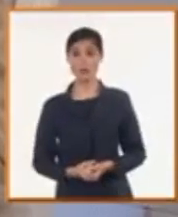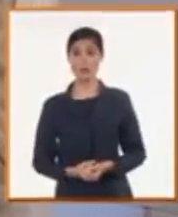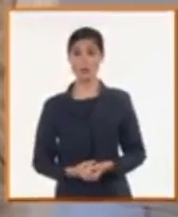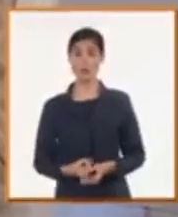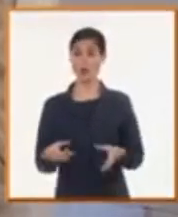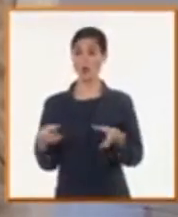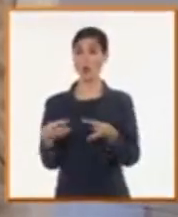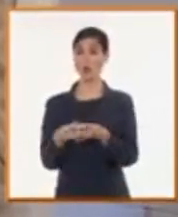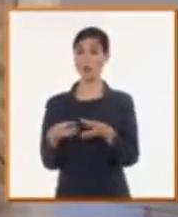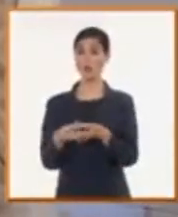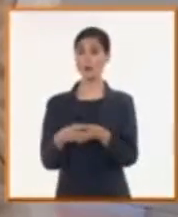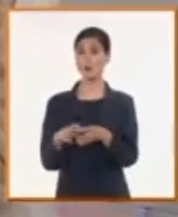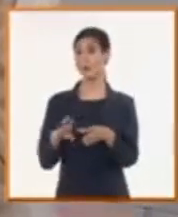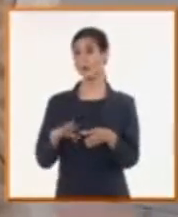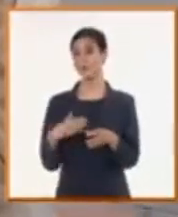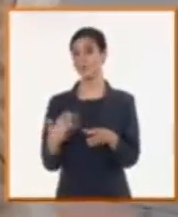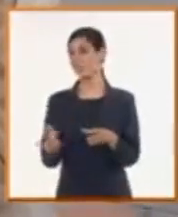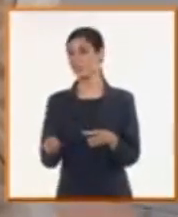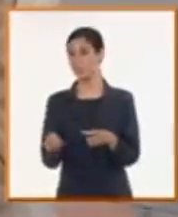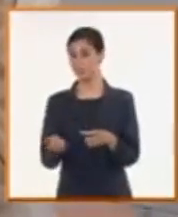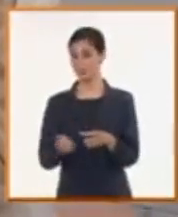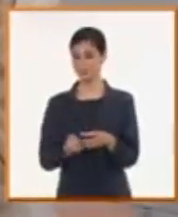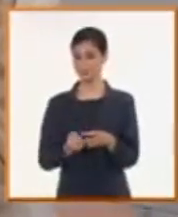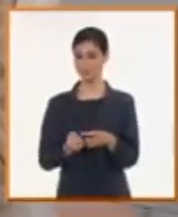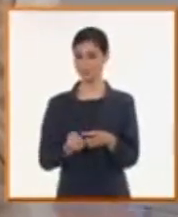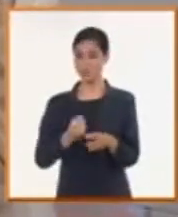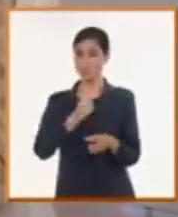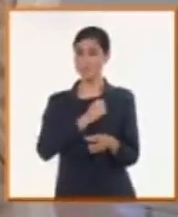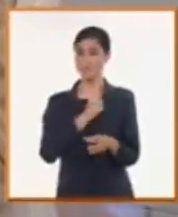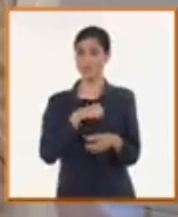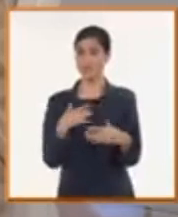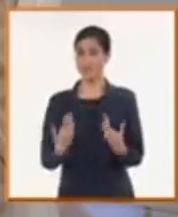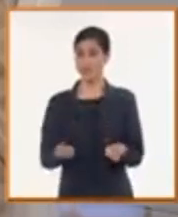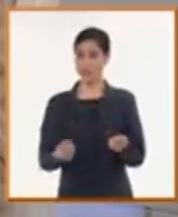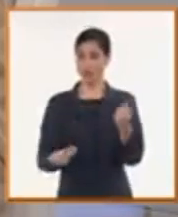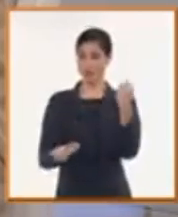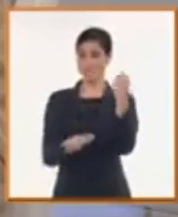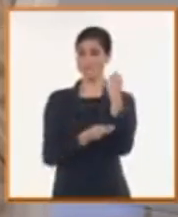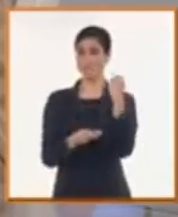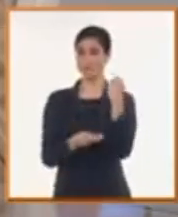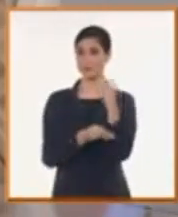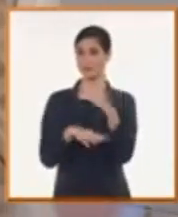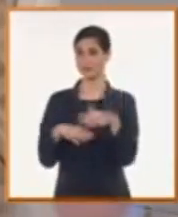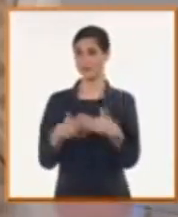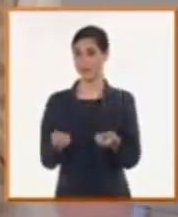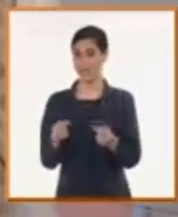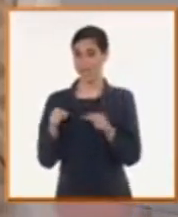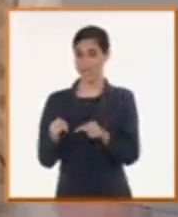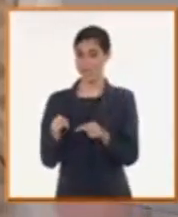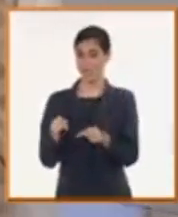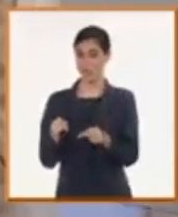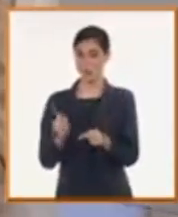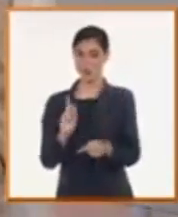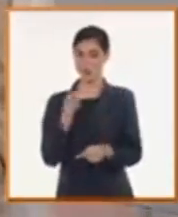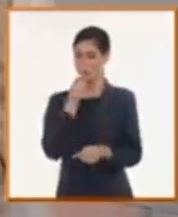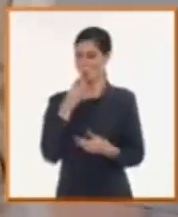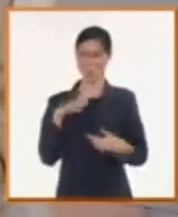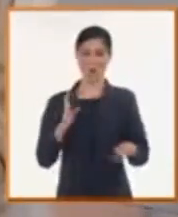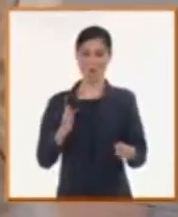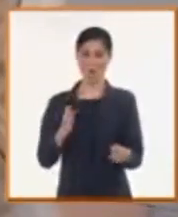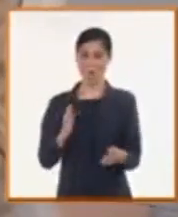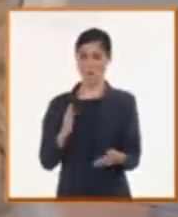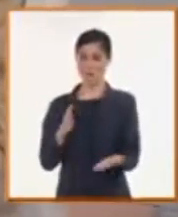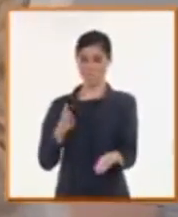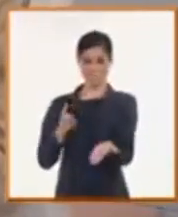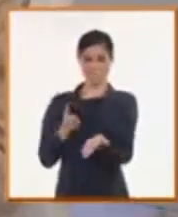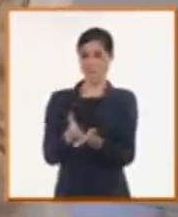hemos acumulado aquí tiene la fuerza de disuasión tal de que le impida a ellos avanzar o hacer una